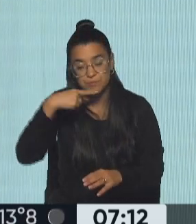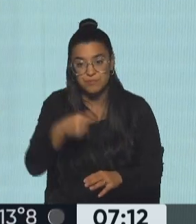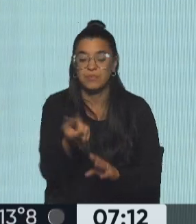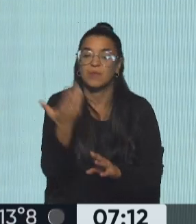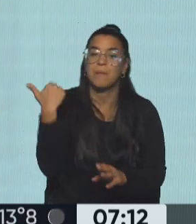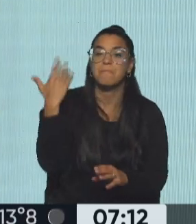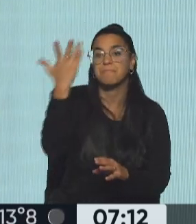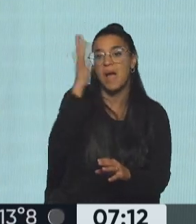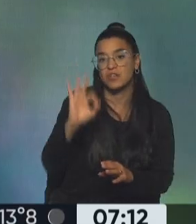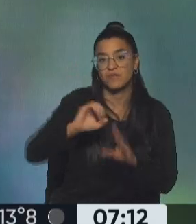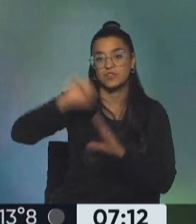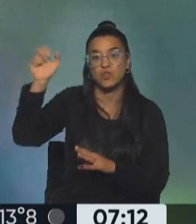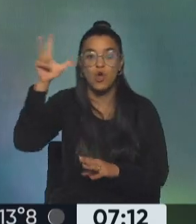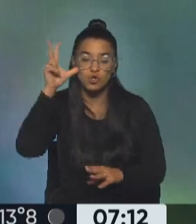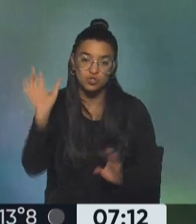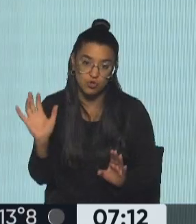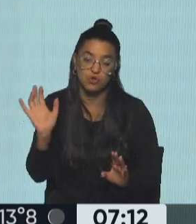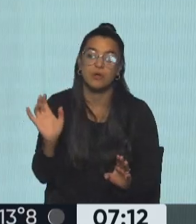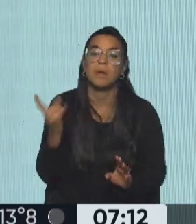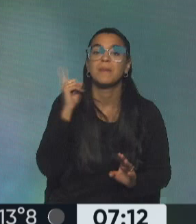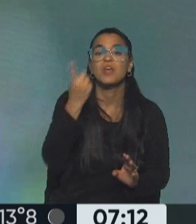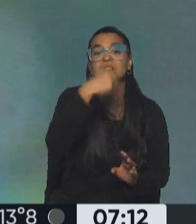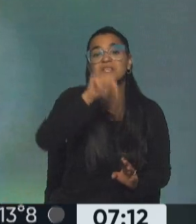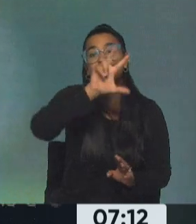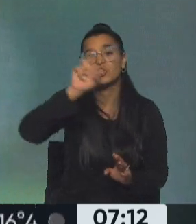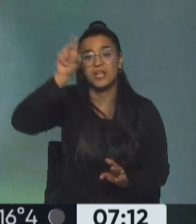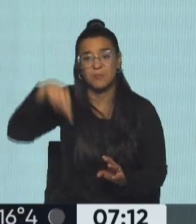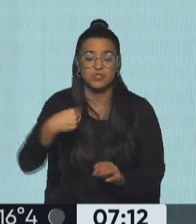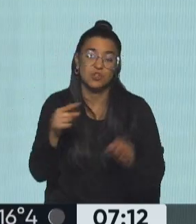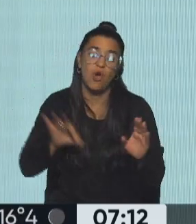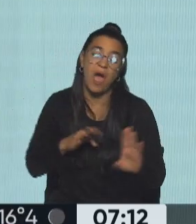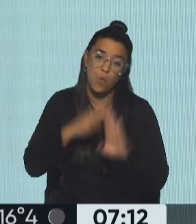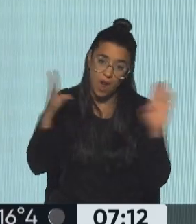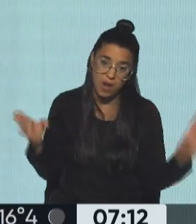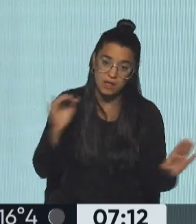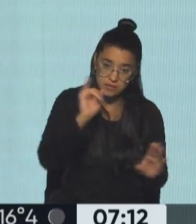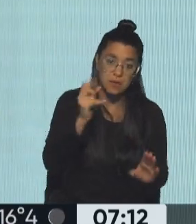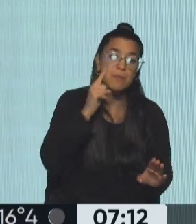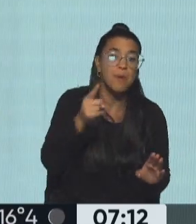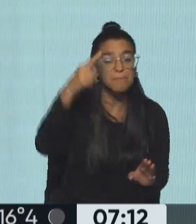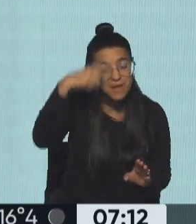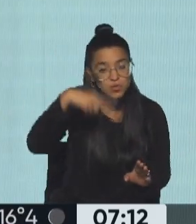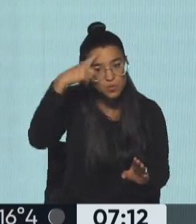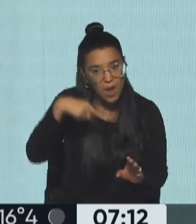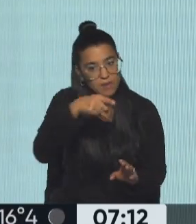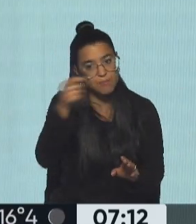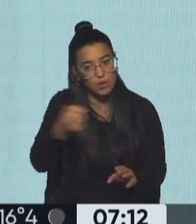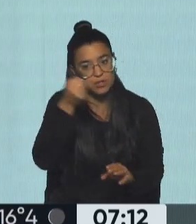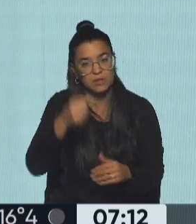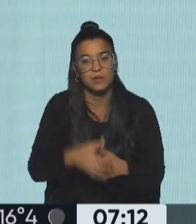fue un ocho pero 130 anual Sí pero vos llegué al mensual y